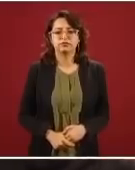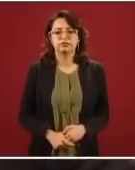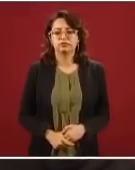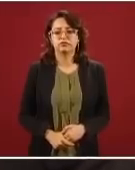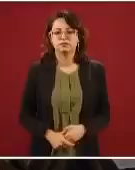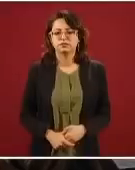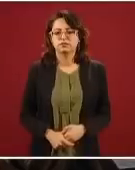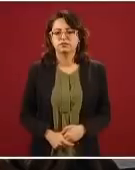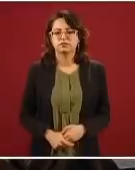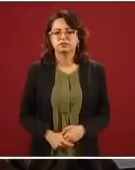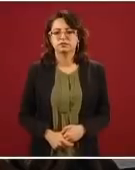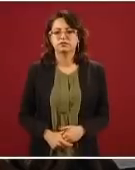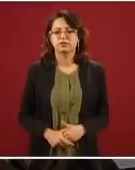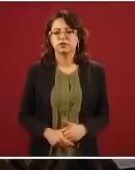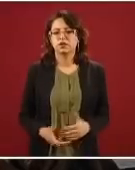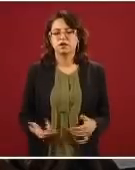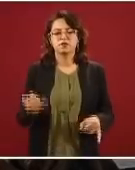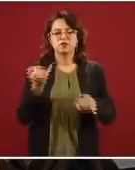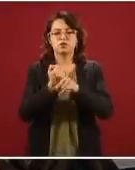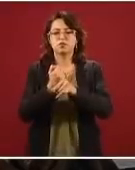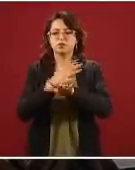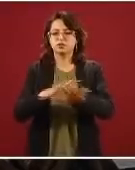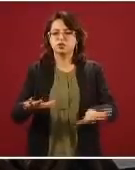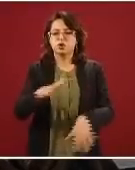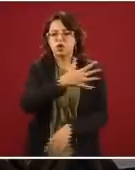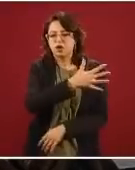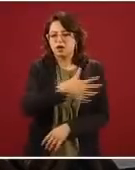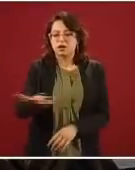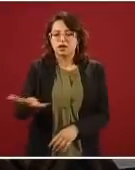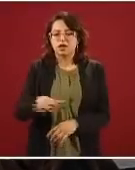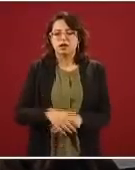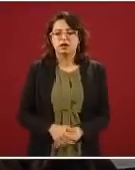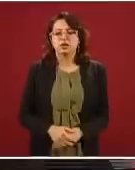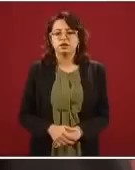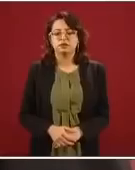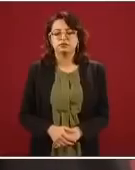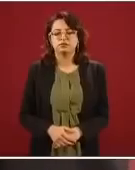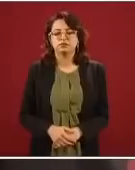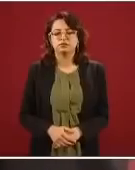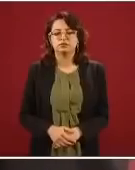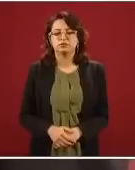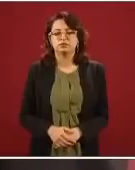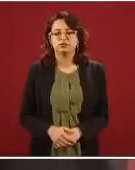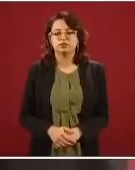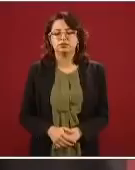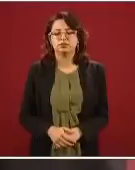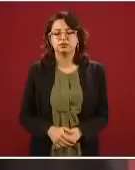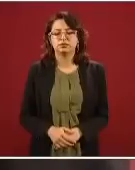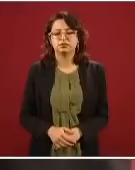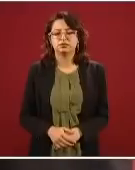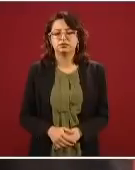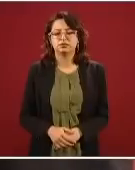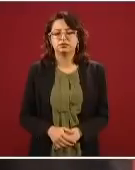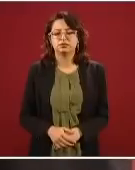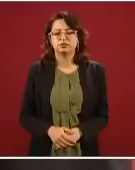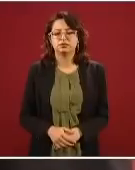redondear la información sobre esto. El instituto está